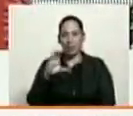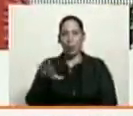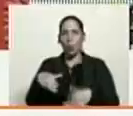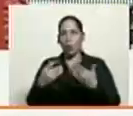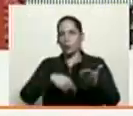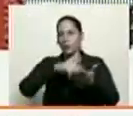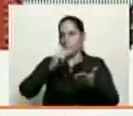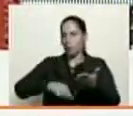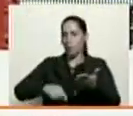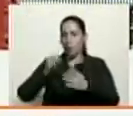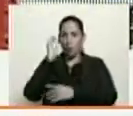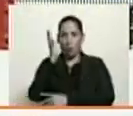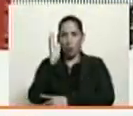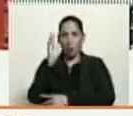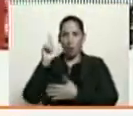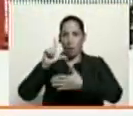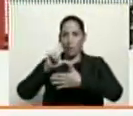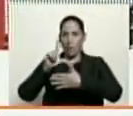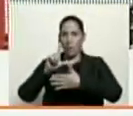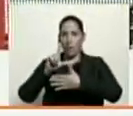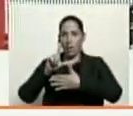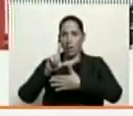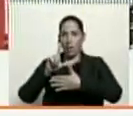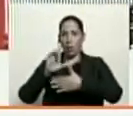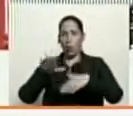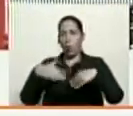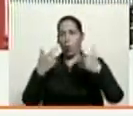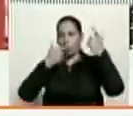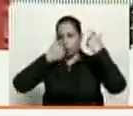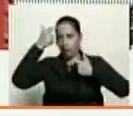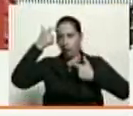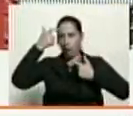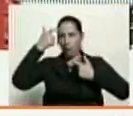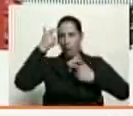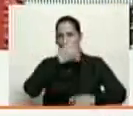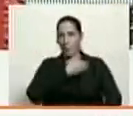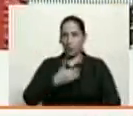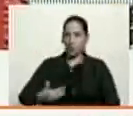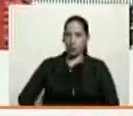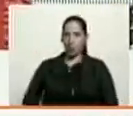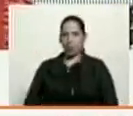Américas, que mi comandante Chávez, el presidente de la República,